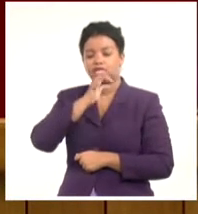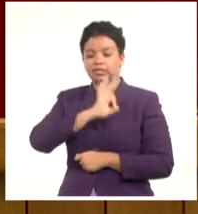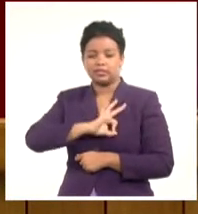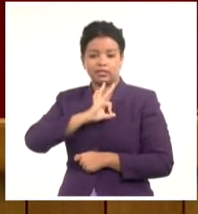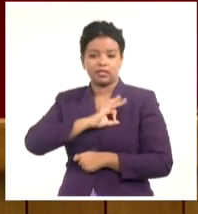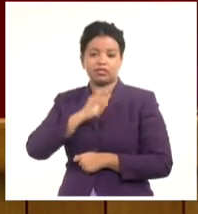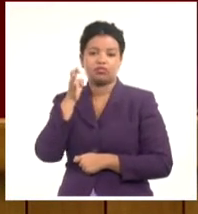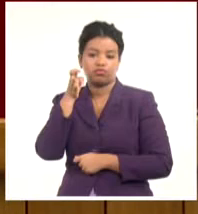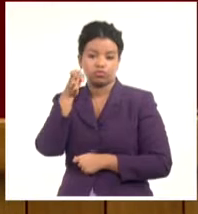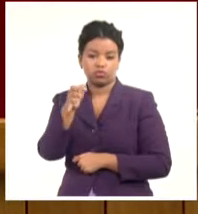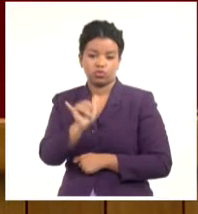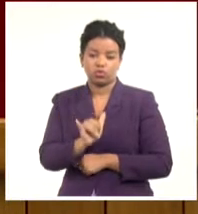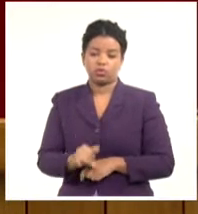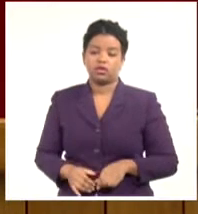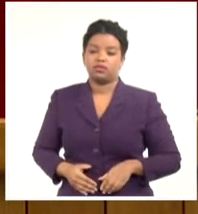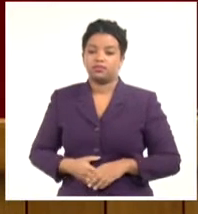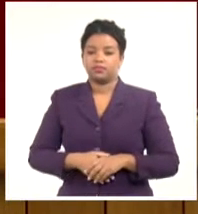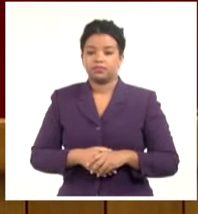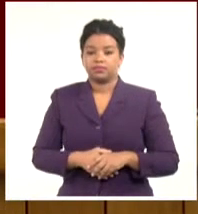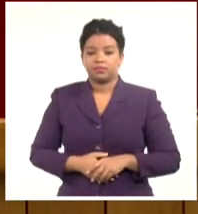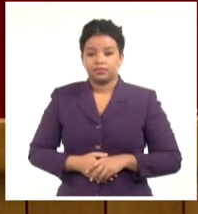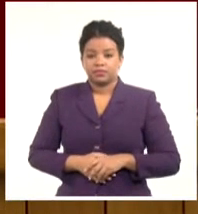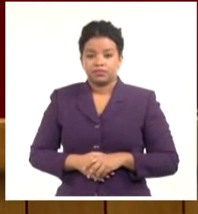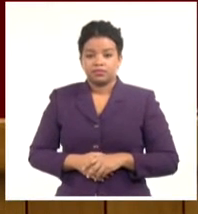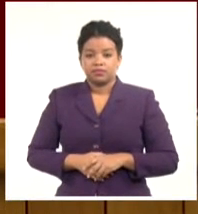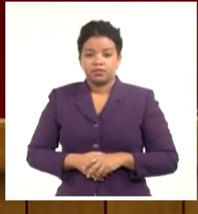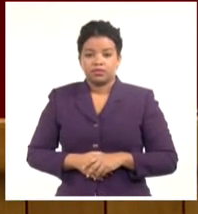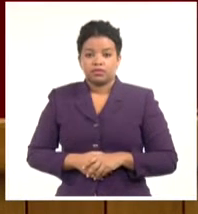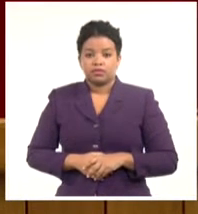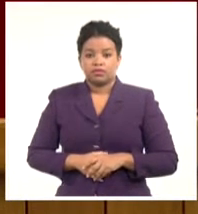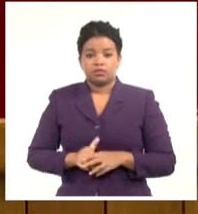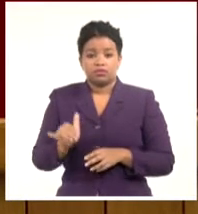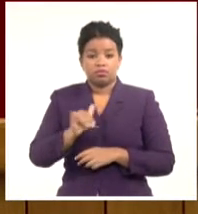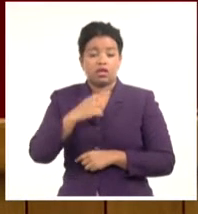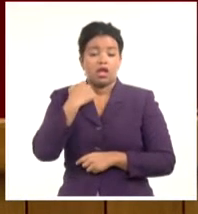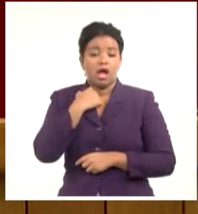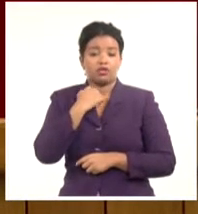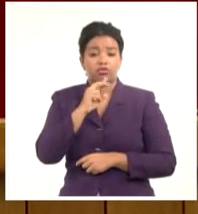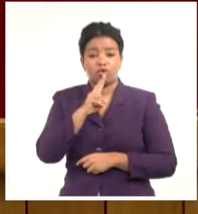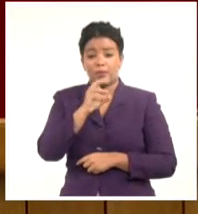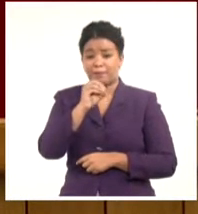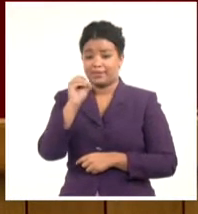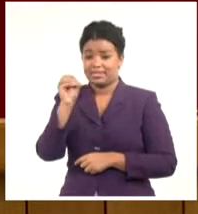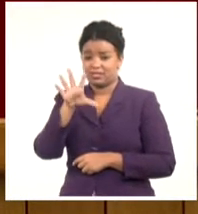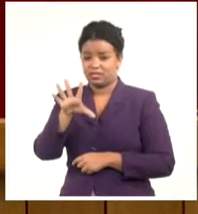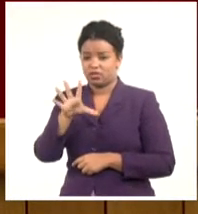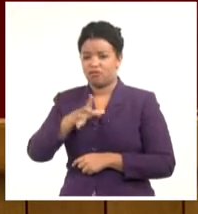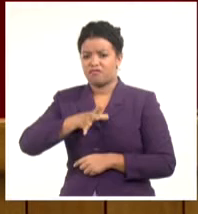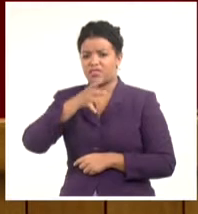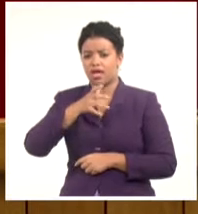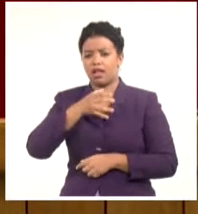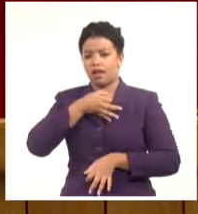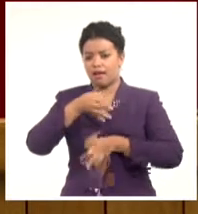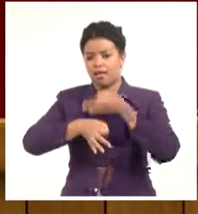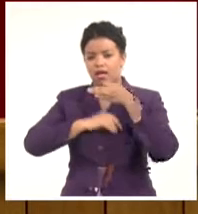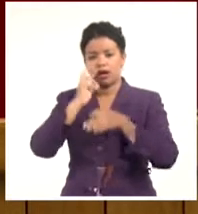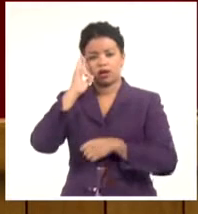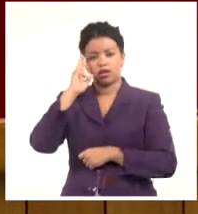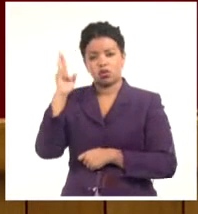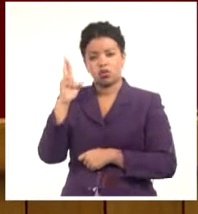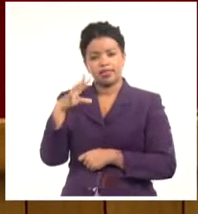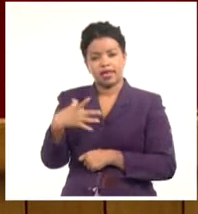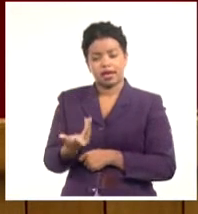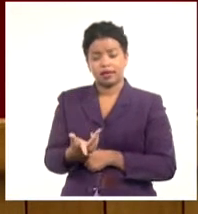latiendo. Y hasta ellas llegó en 2005 para recordarnos a todos los revolucionarios cubanos que teníamos una